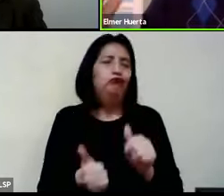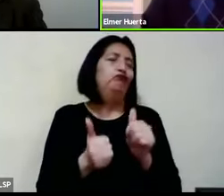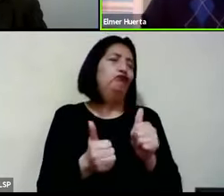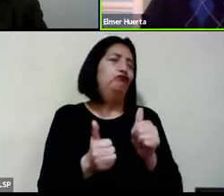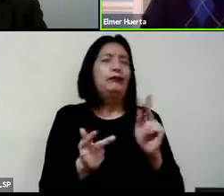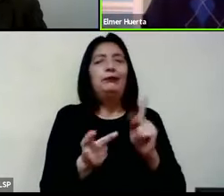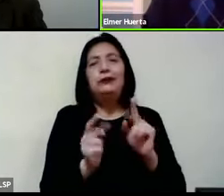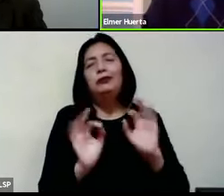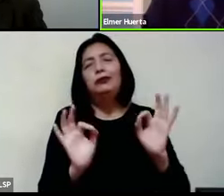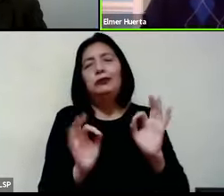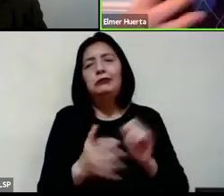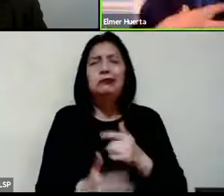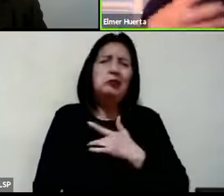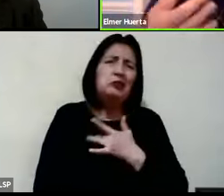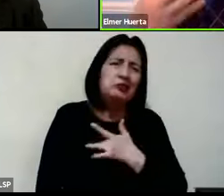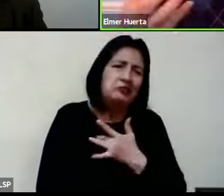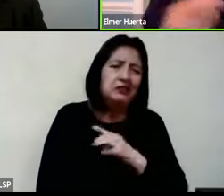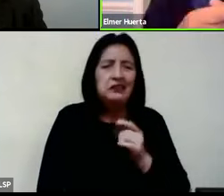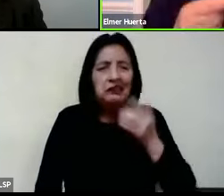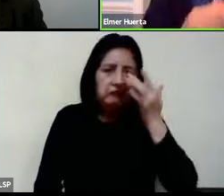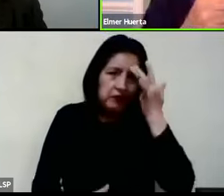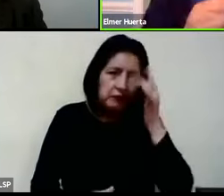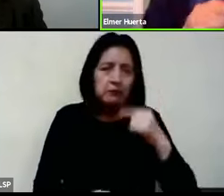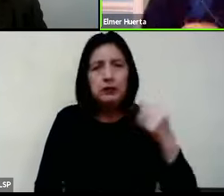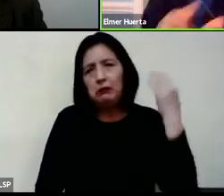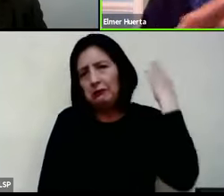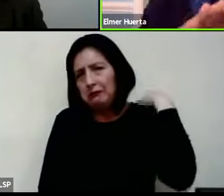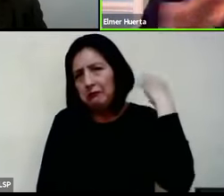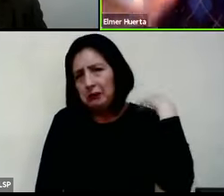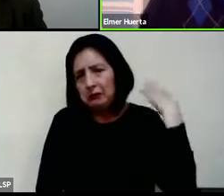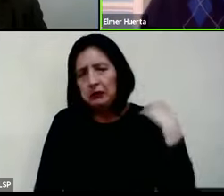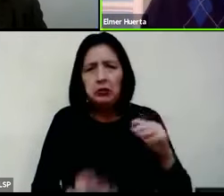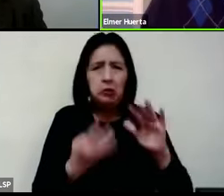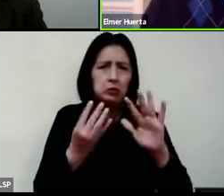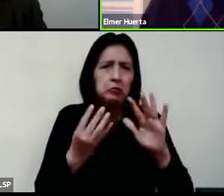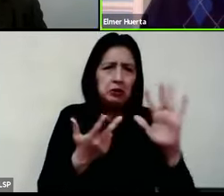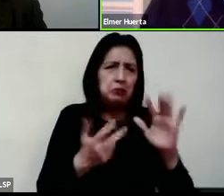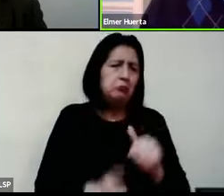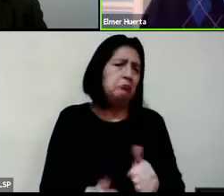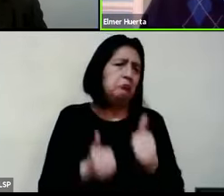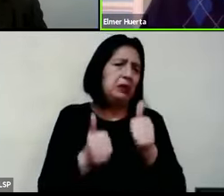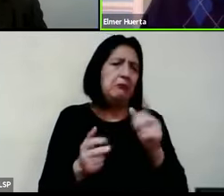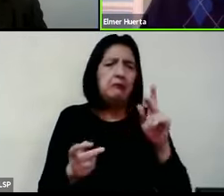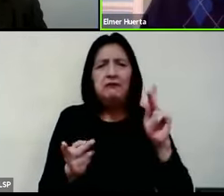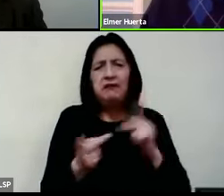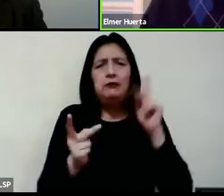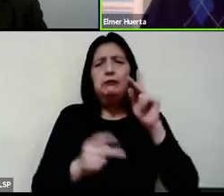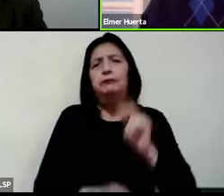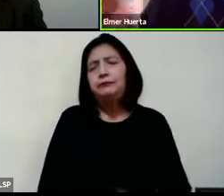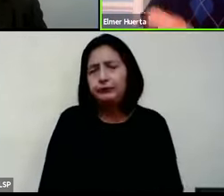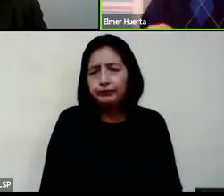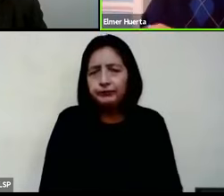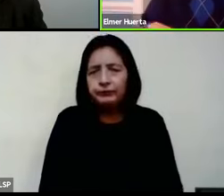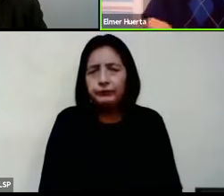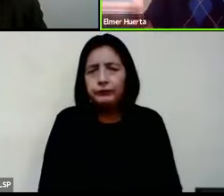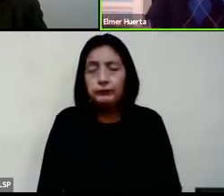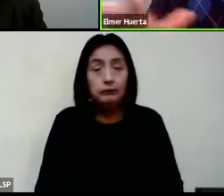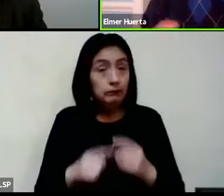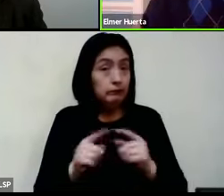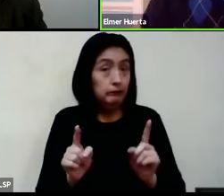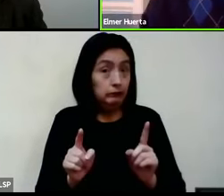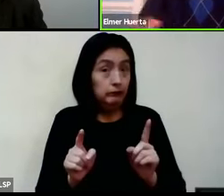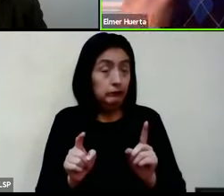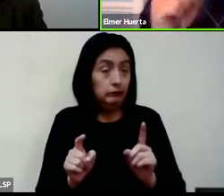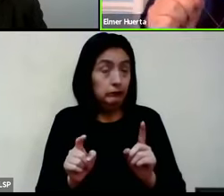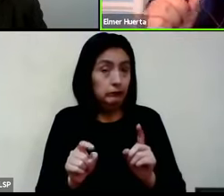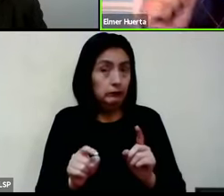problema. Son los síntomas de la enfermedad, pero sus pulmones con 98 están perfectos. Pero ya sea